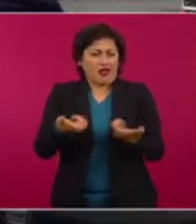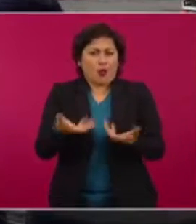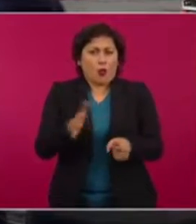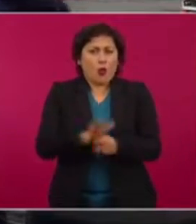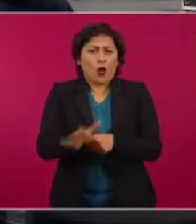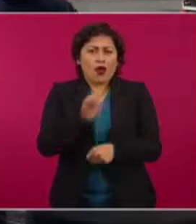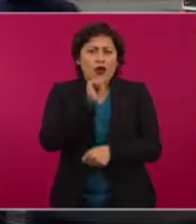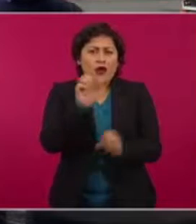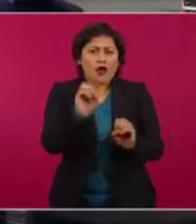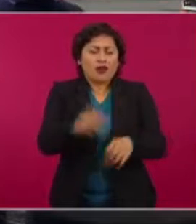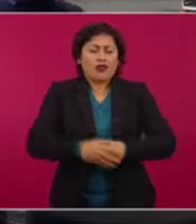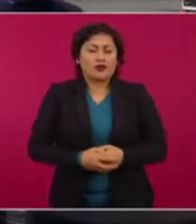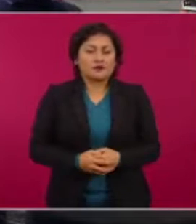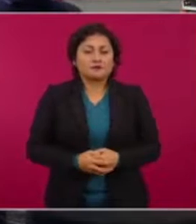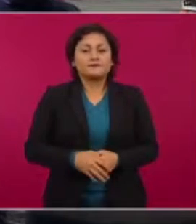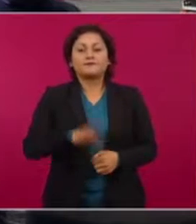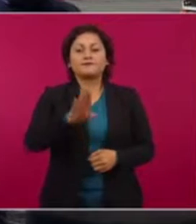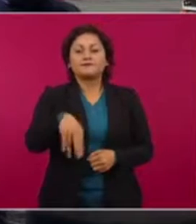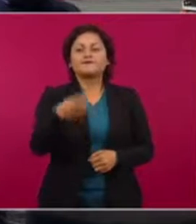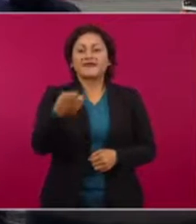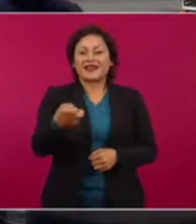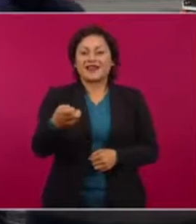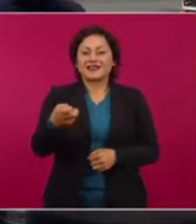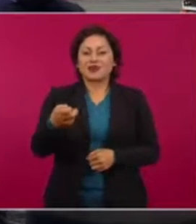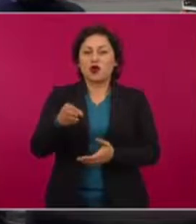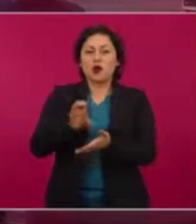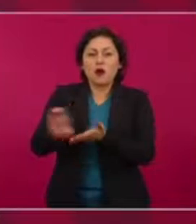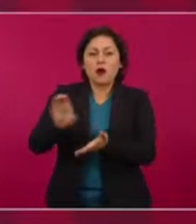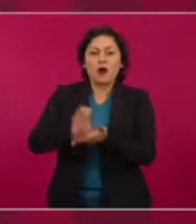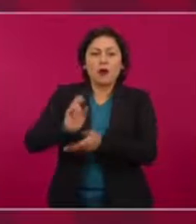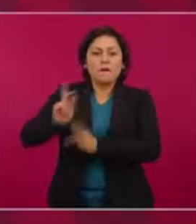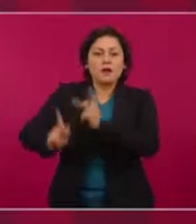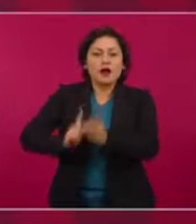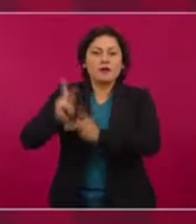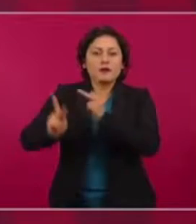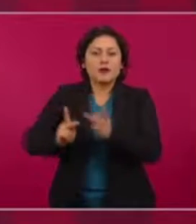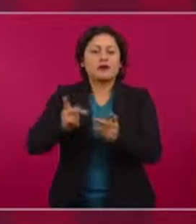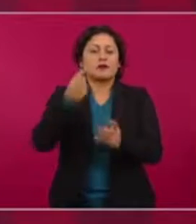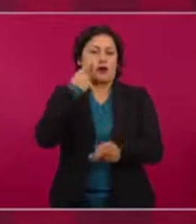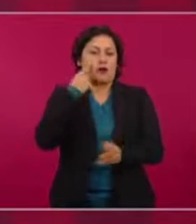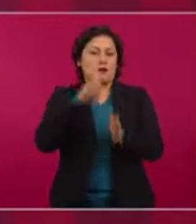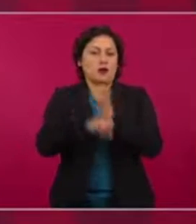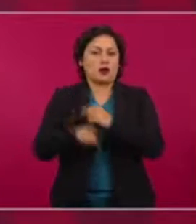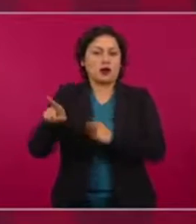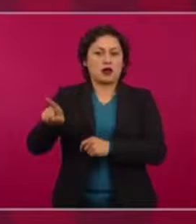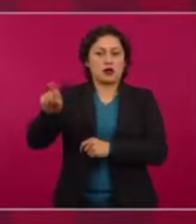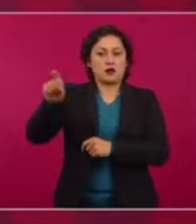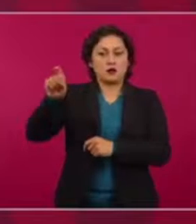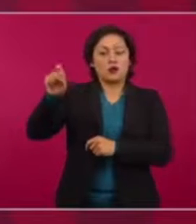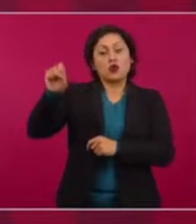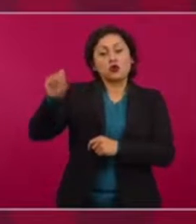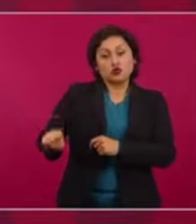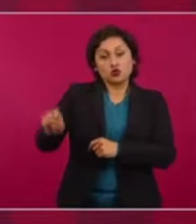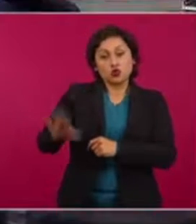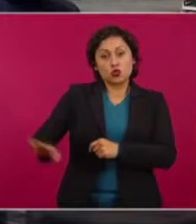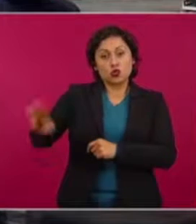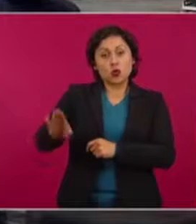Y Fonadín les daba fondo perdido. Claro. A Eólica del Sur le dieron más de 1,000 millones. Así es, así